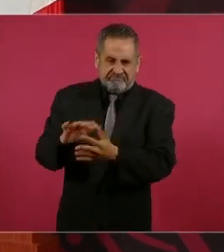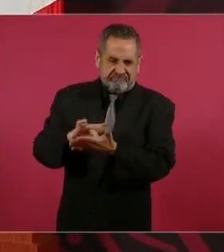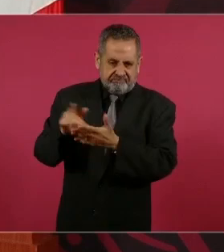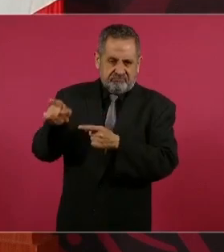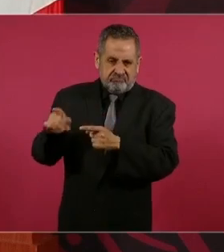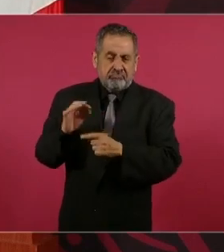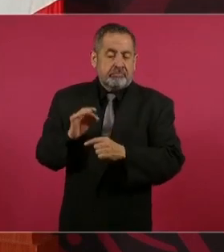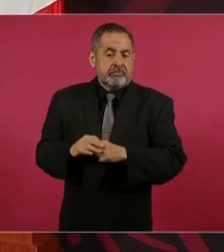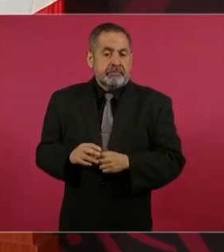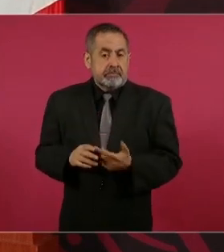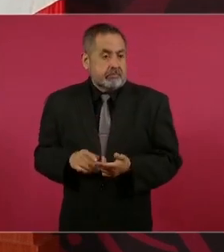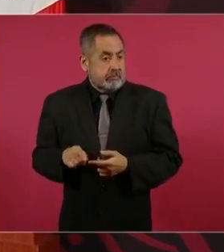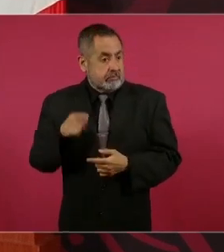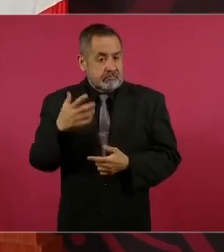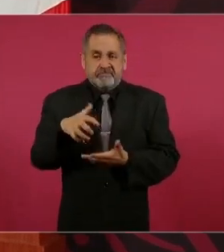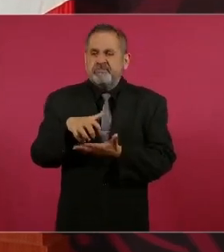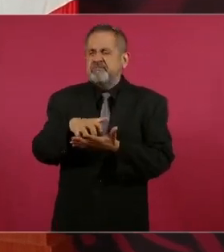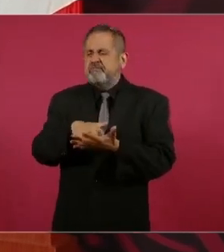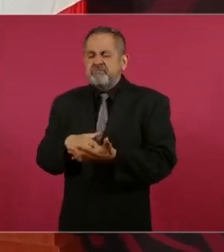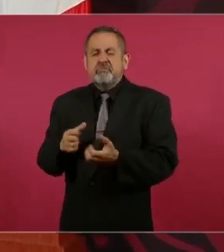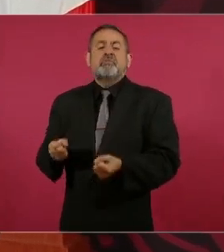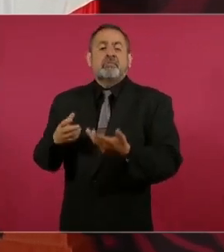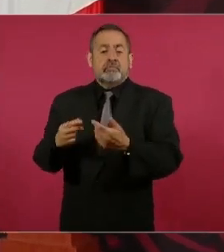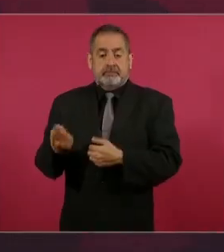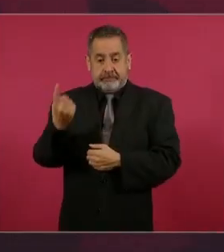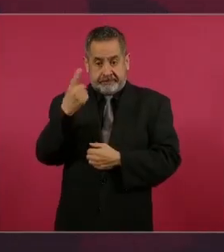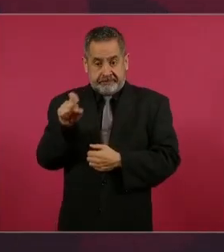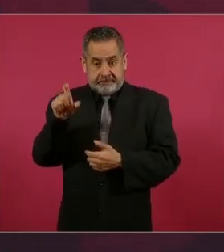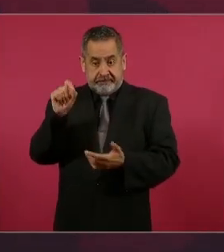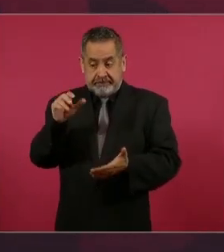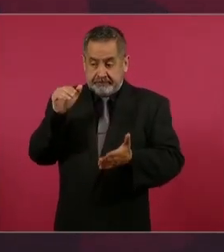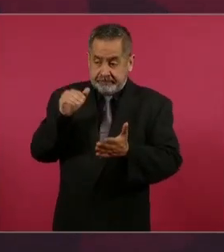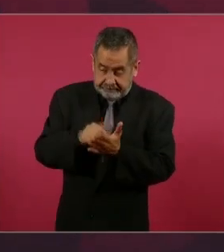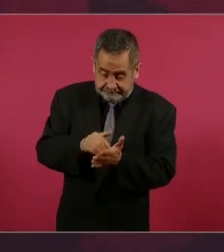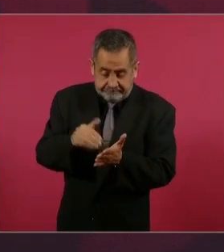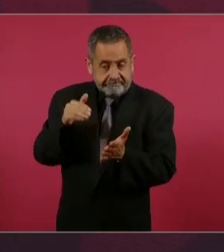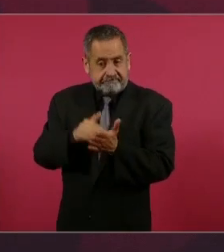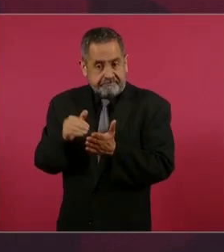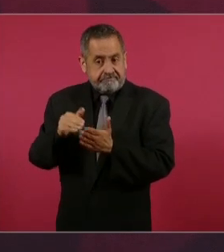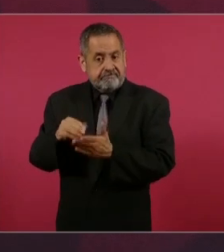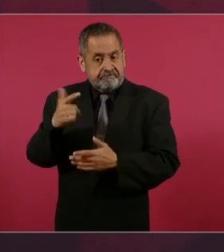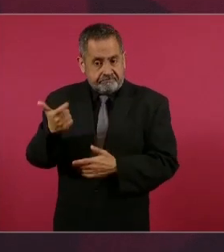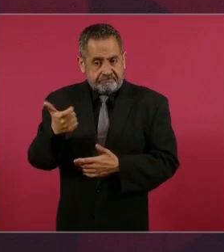que nos significó un ahorro de 120 mil millones de pesos.